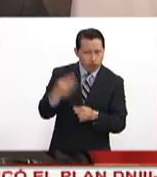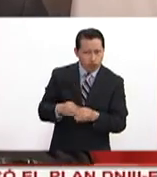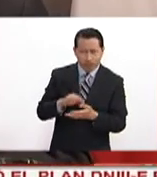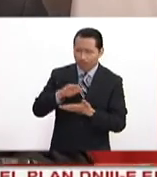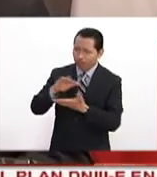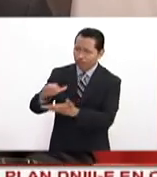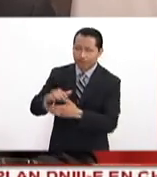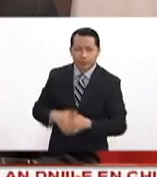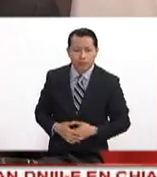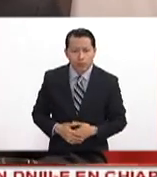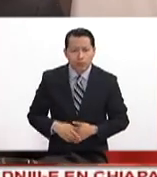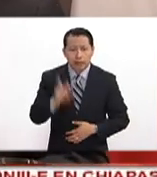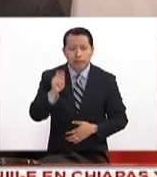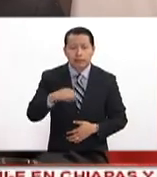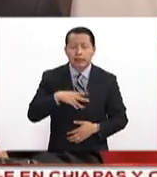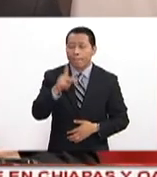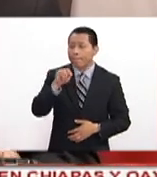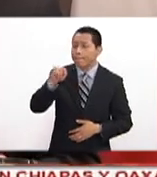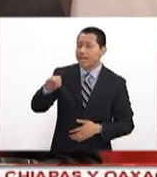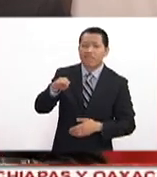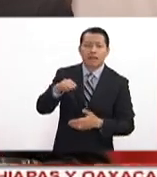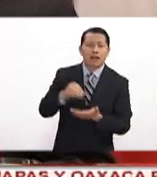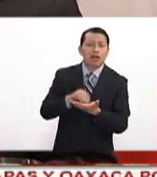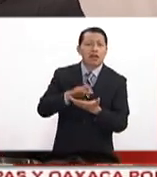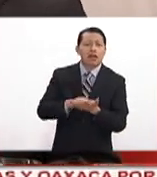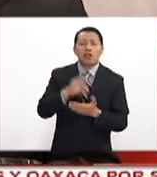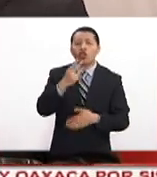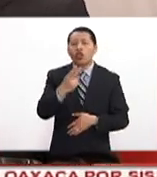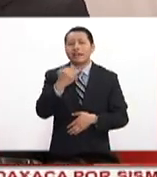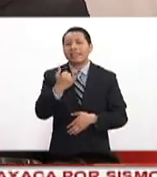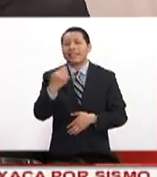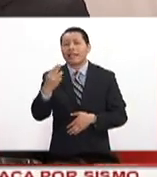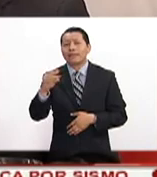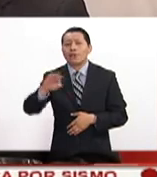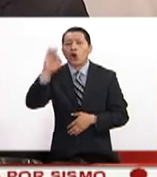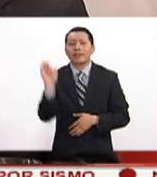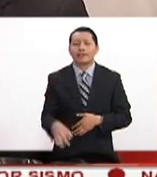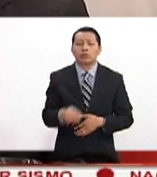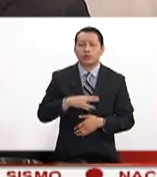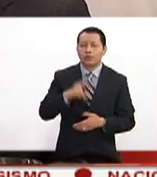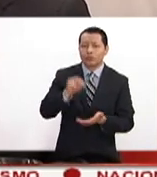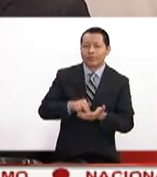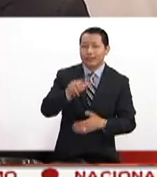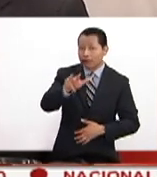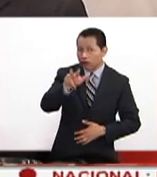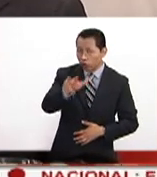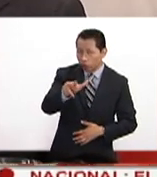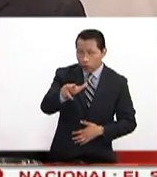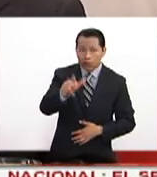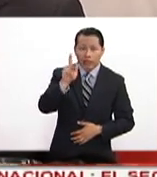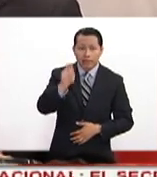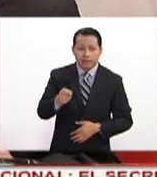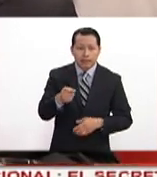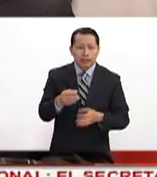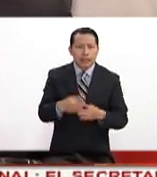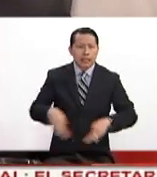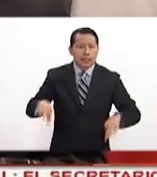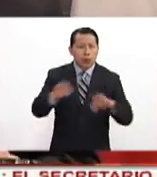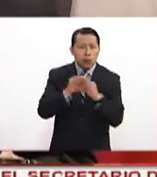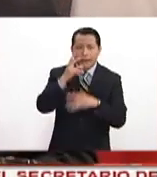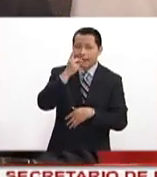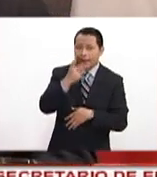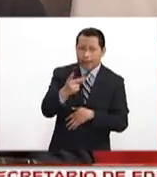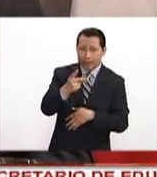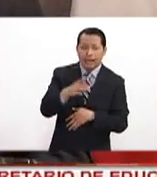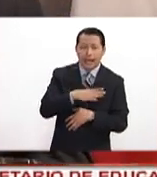crecimiento real del Producto Interno Bruto de entre 2 y 3% durante 2018. Es relevante señalar que